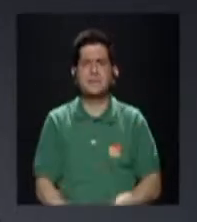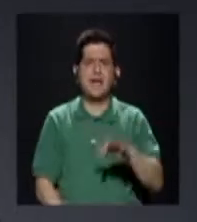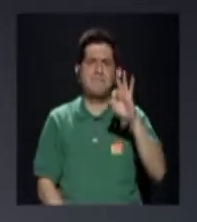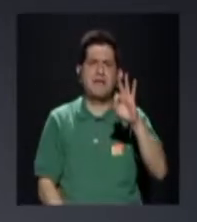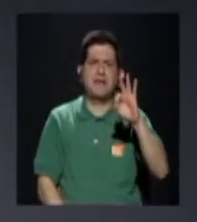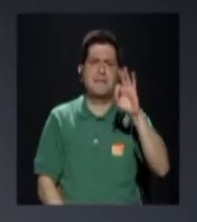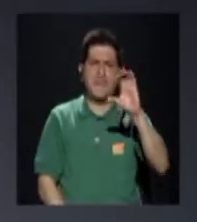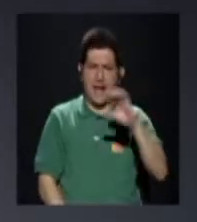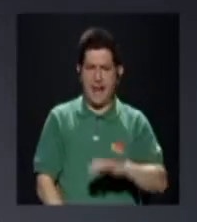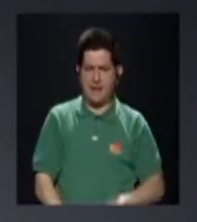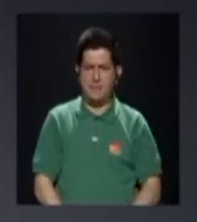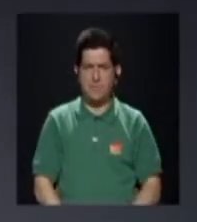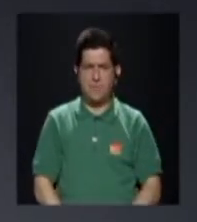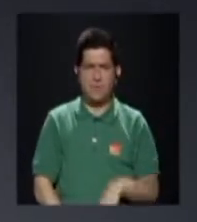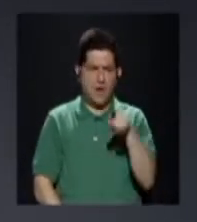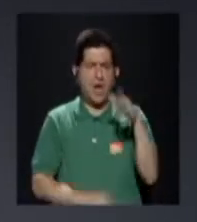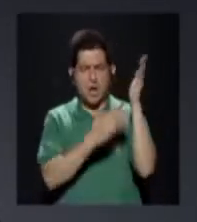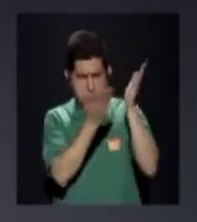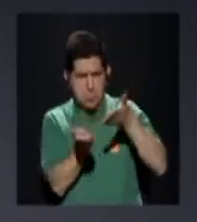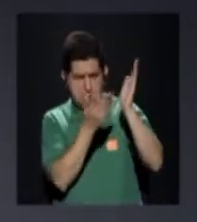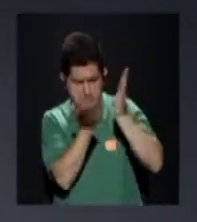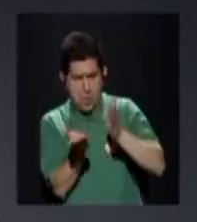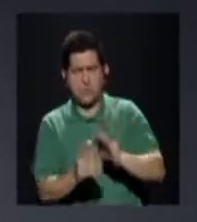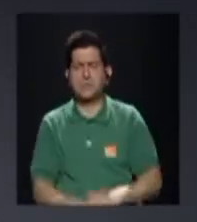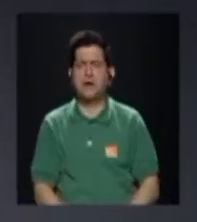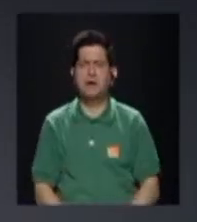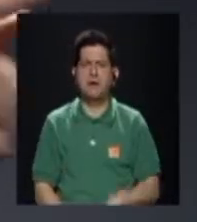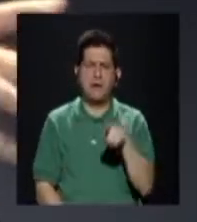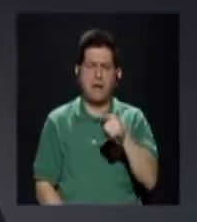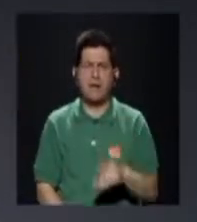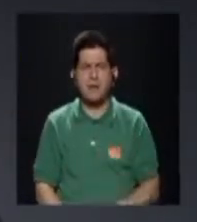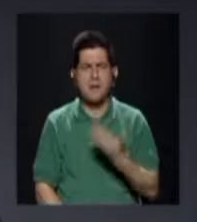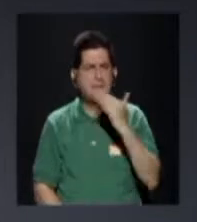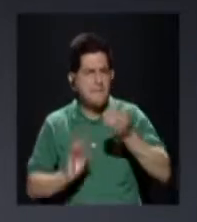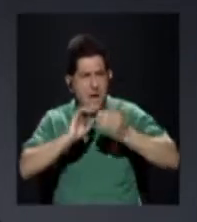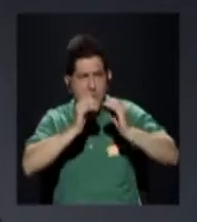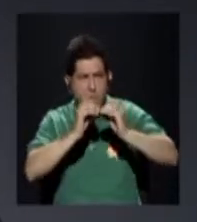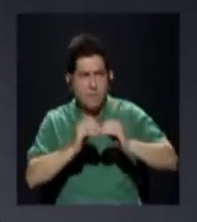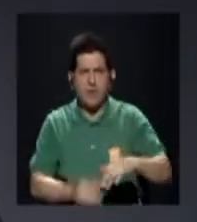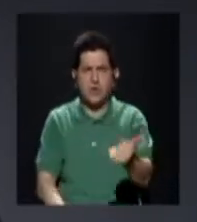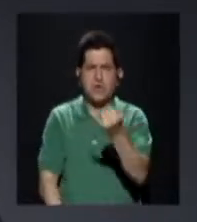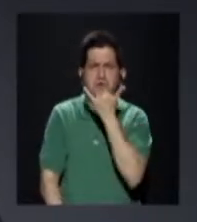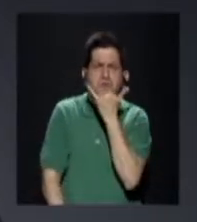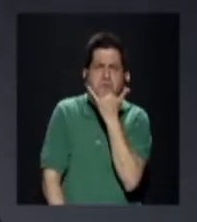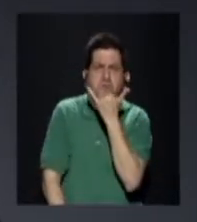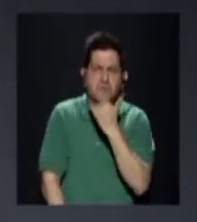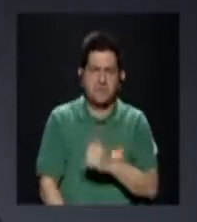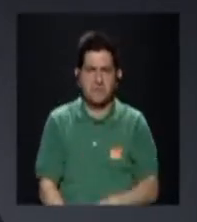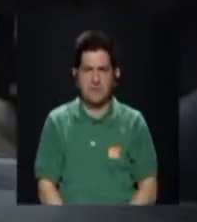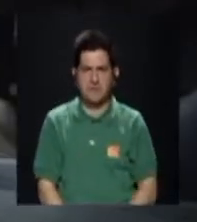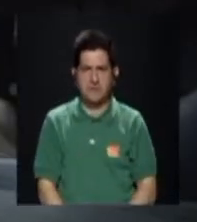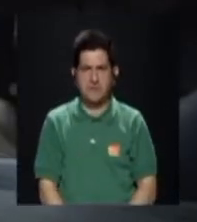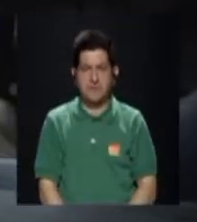Felipe Calvo, entre otras cosas, hace importaciones. Don Felipe calculó mal, cometió un error y resulta